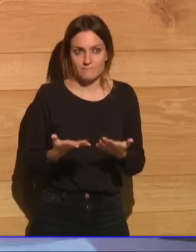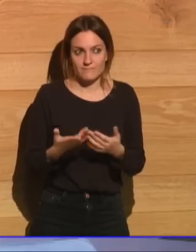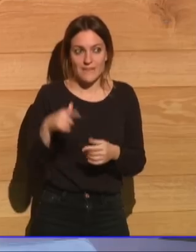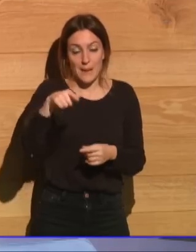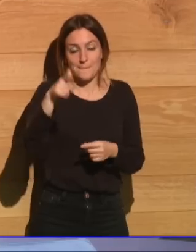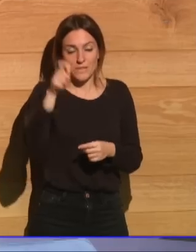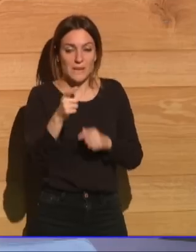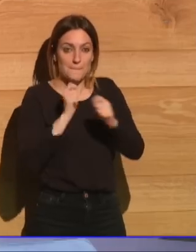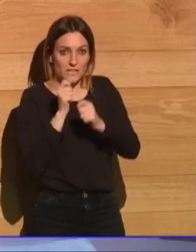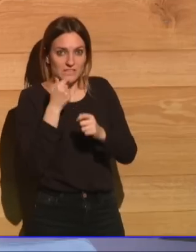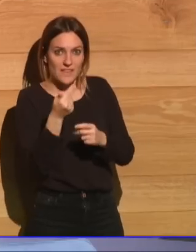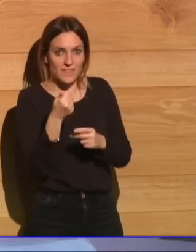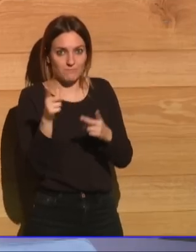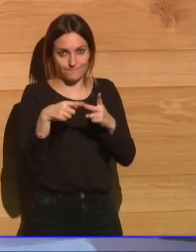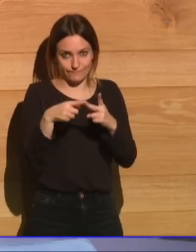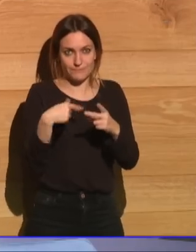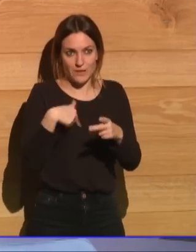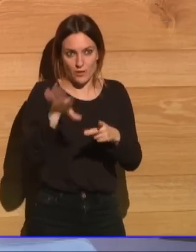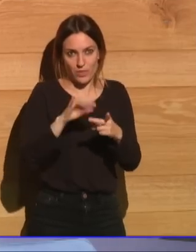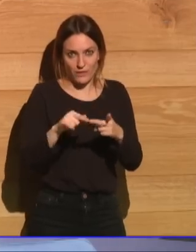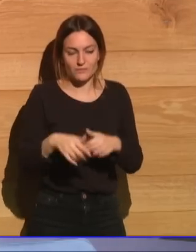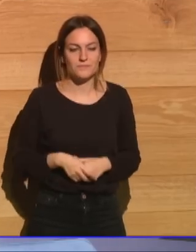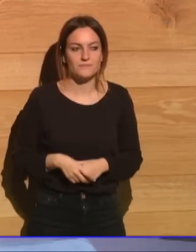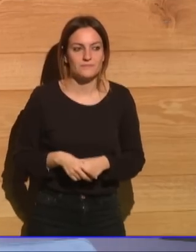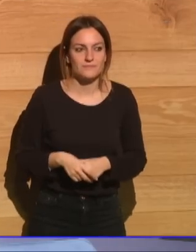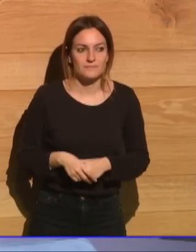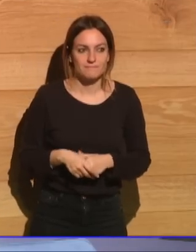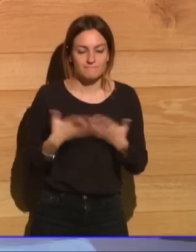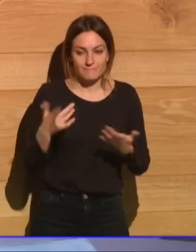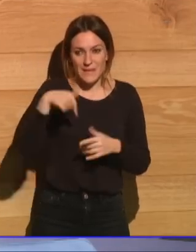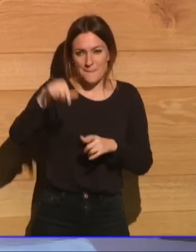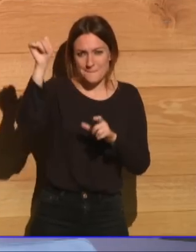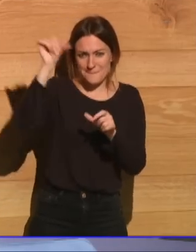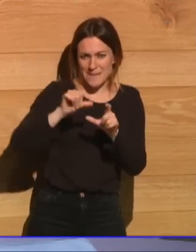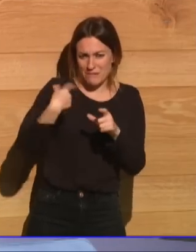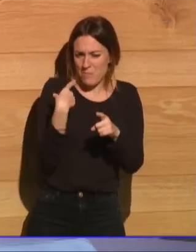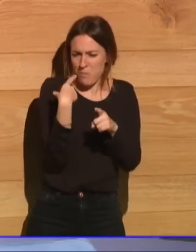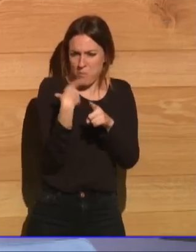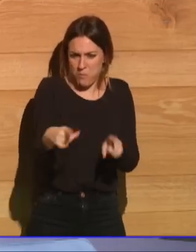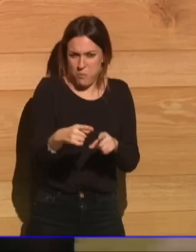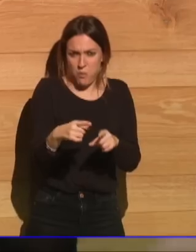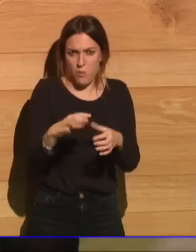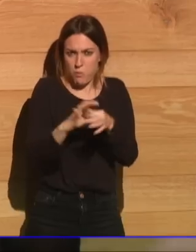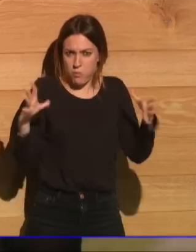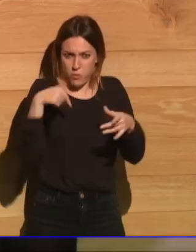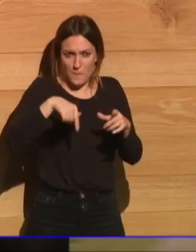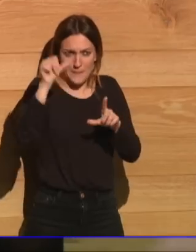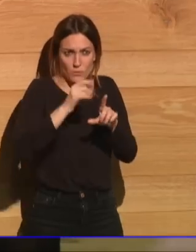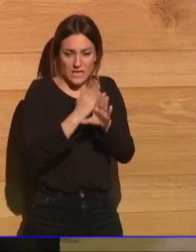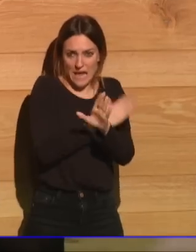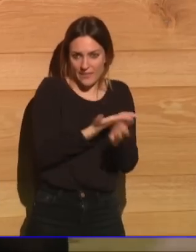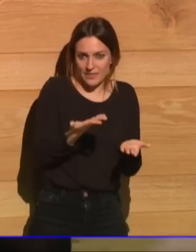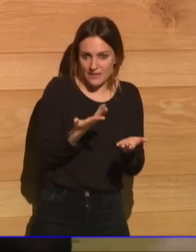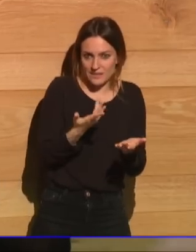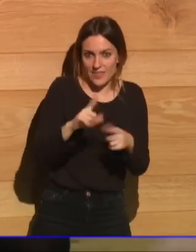foco. Que me mola bastante más. Es que esta película no se parece en nada a lo que ha hecho antes, como vamos a ir viendo casi en